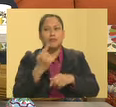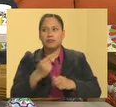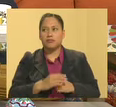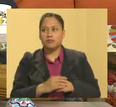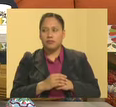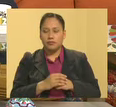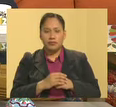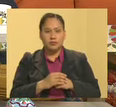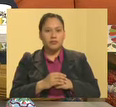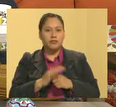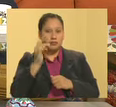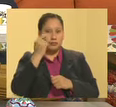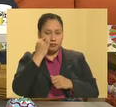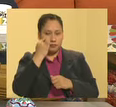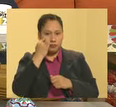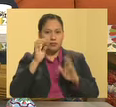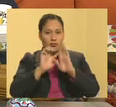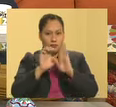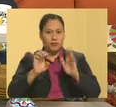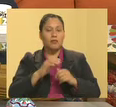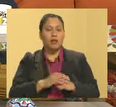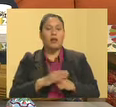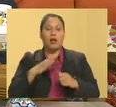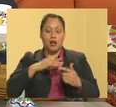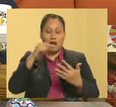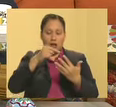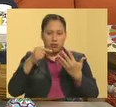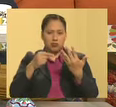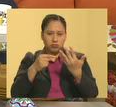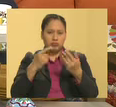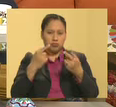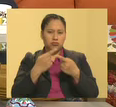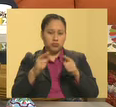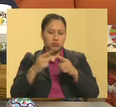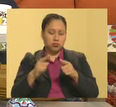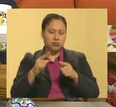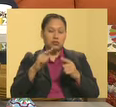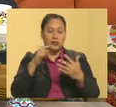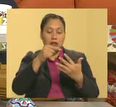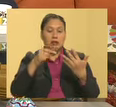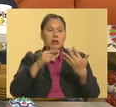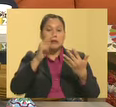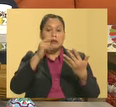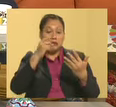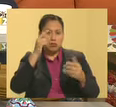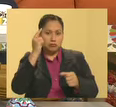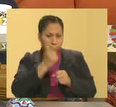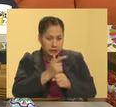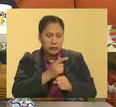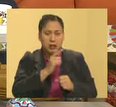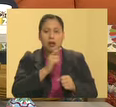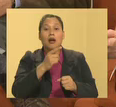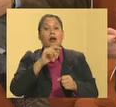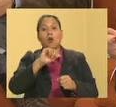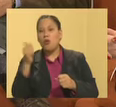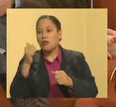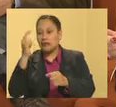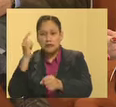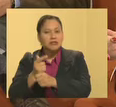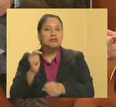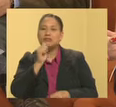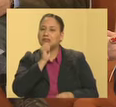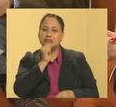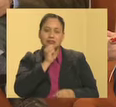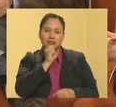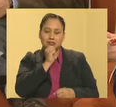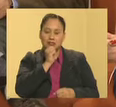causa? Bueno, hay causas identificadas y hay ocasiones en las que no se identifica